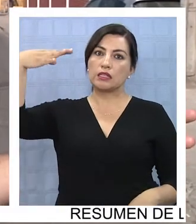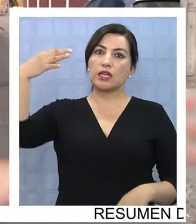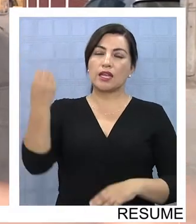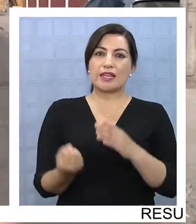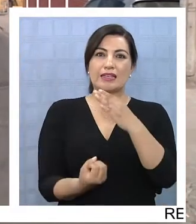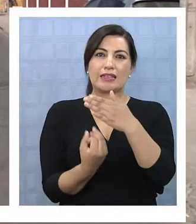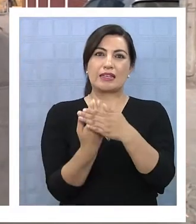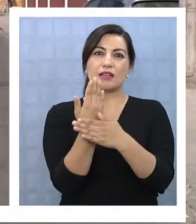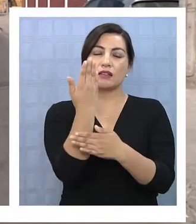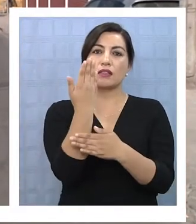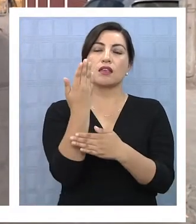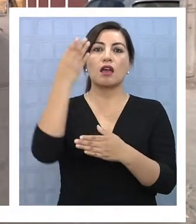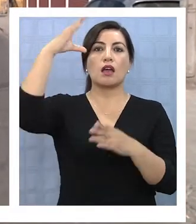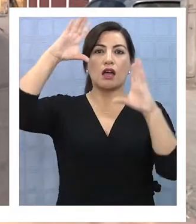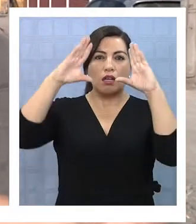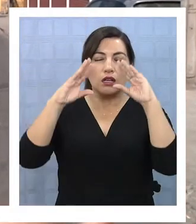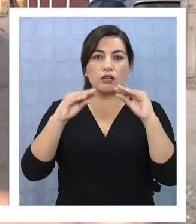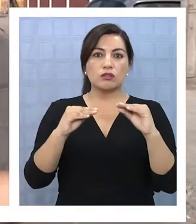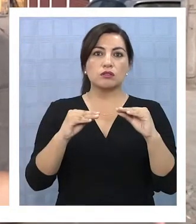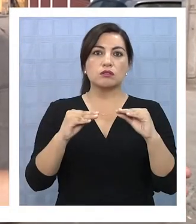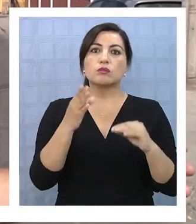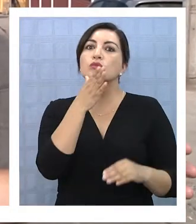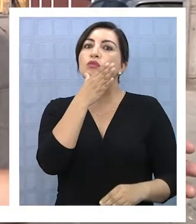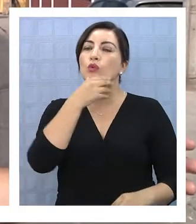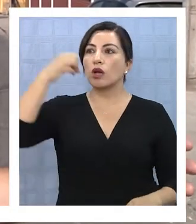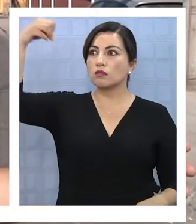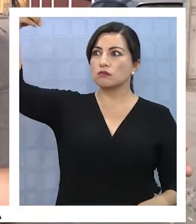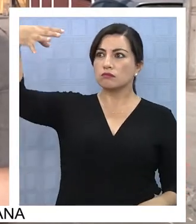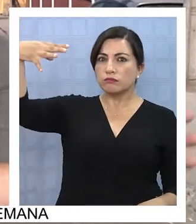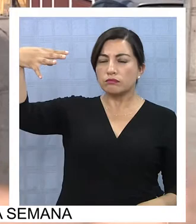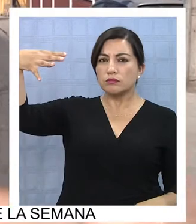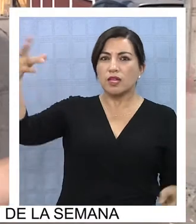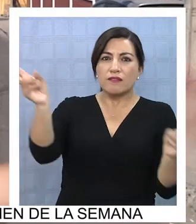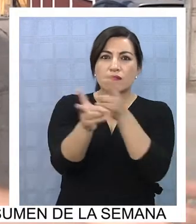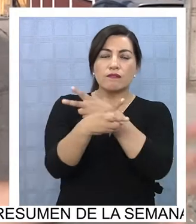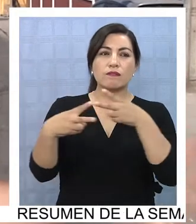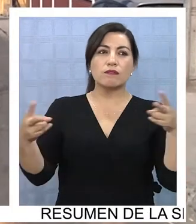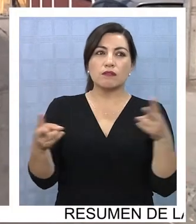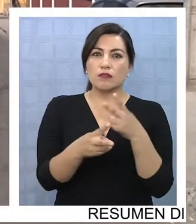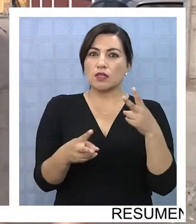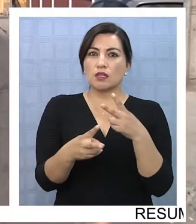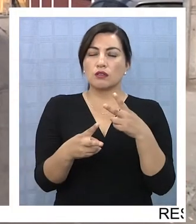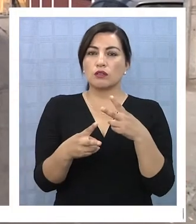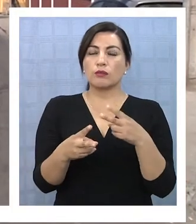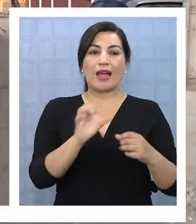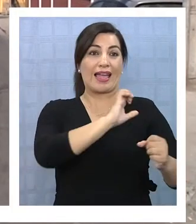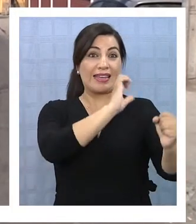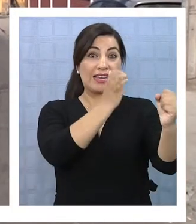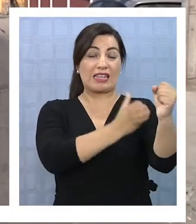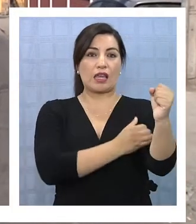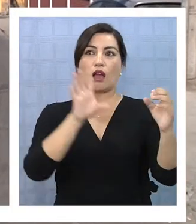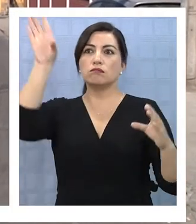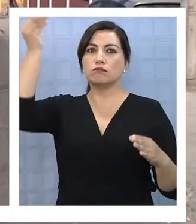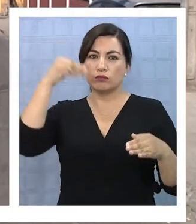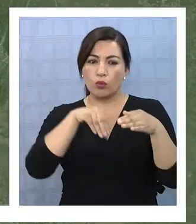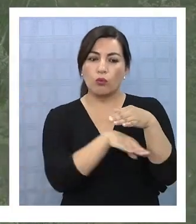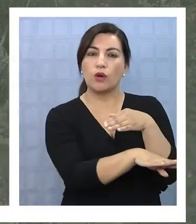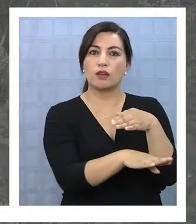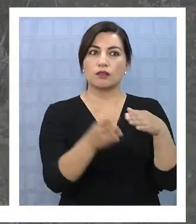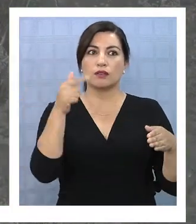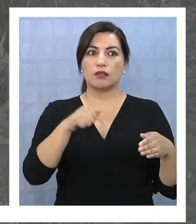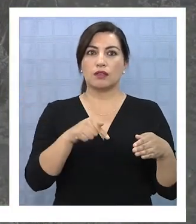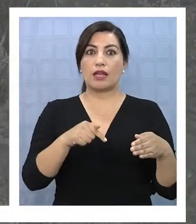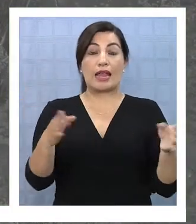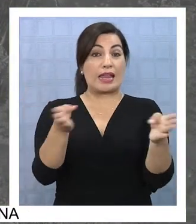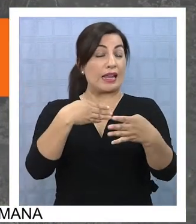cuando está el recurso solar y el viento o cuando no está a través de almacenar energía de manera eficiente y competitiva. Es un